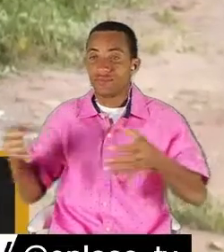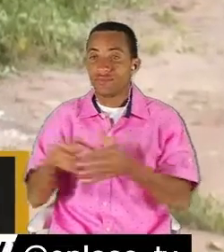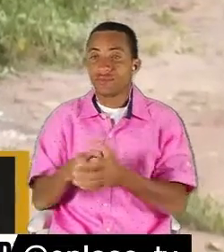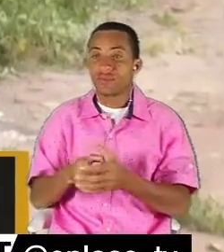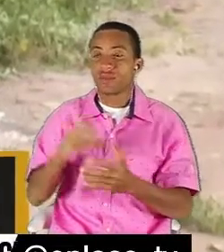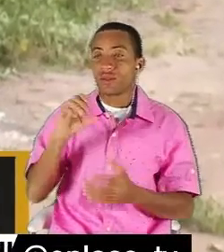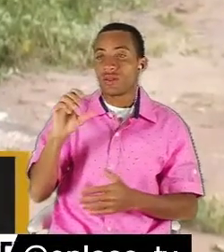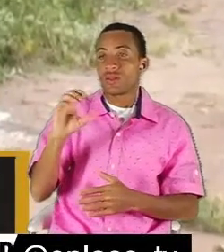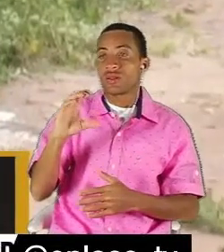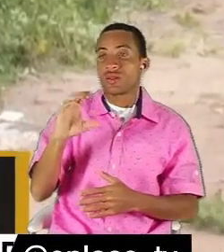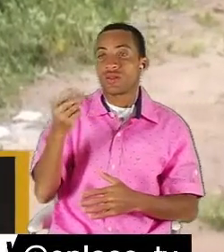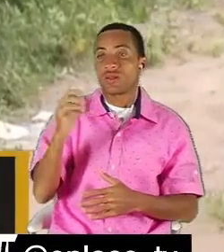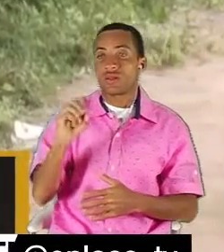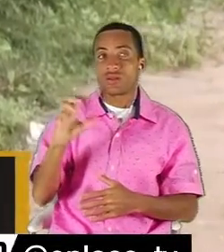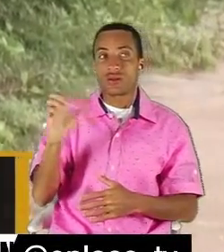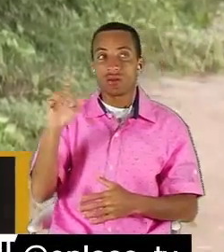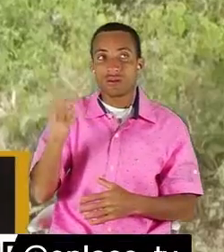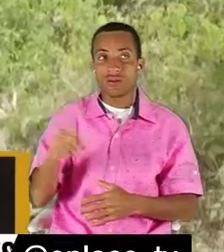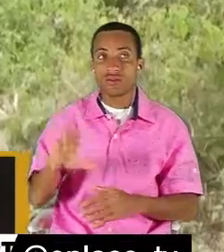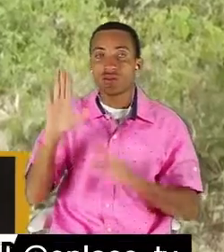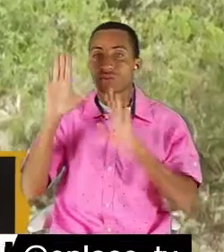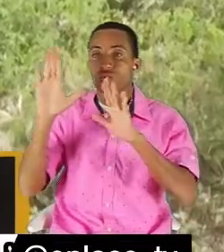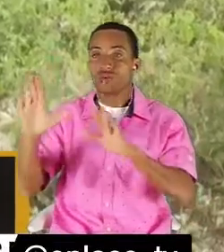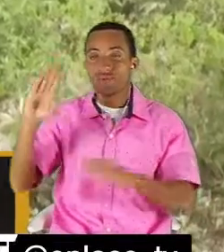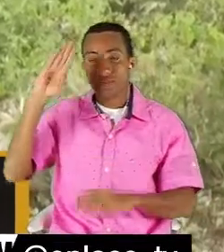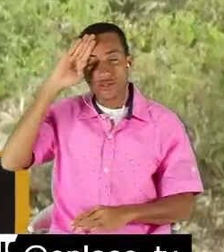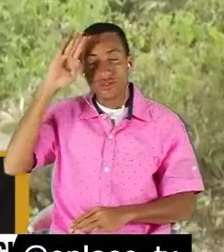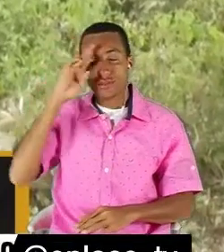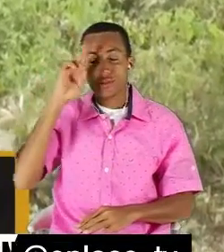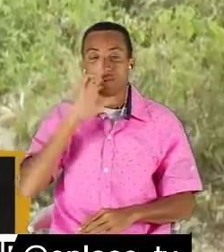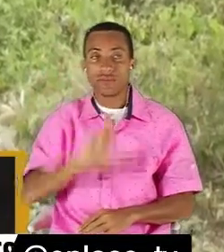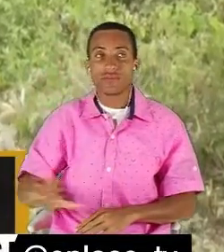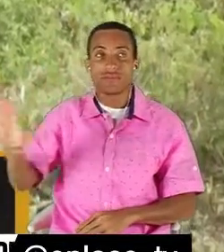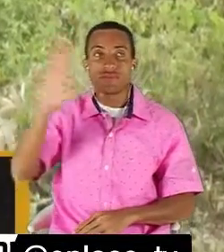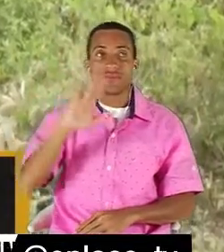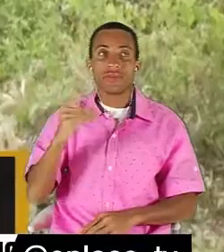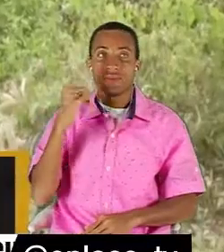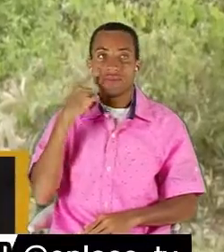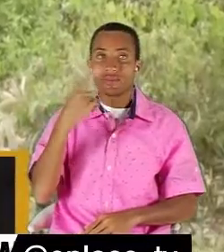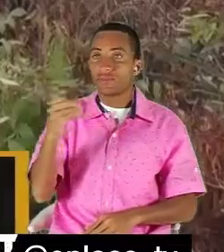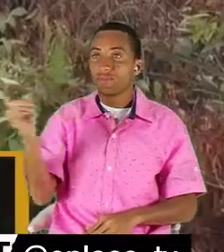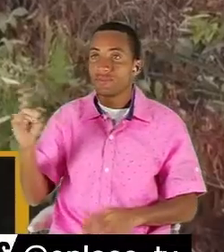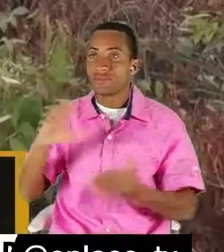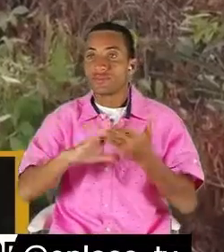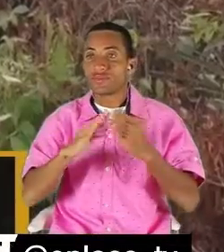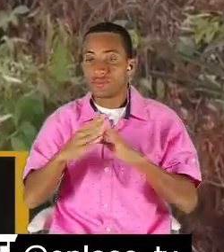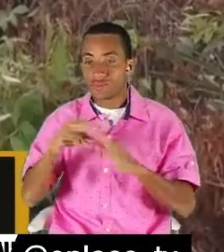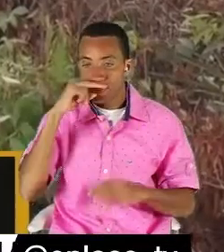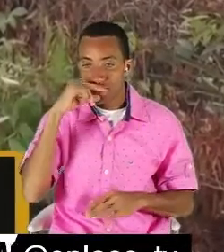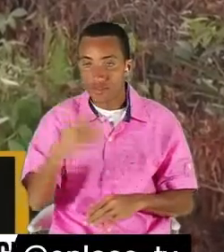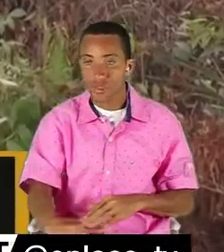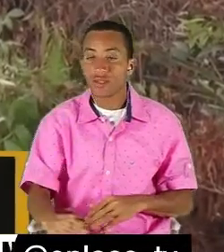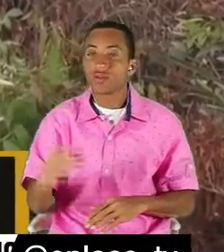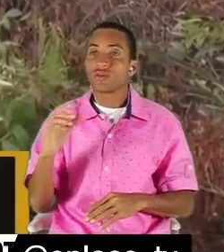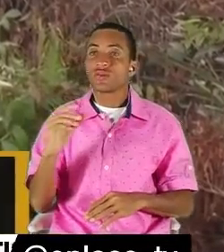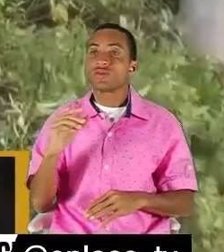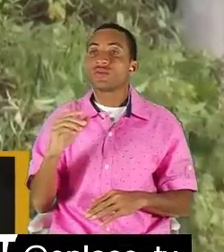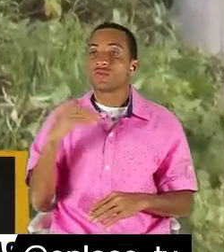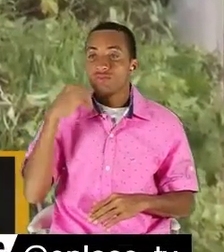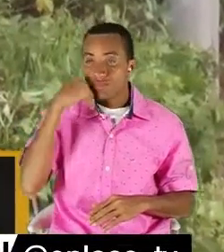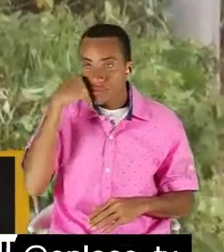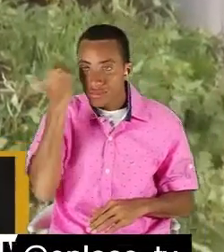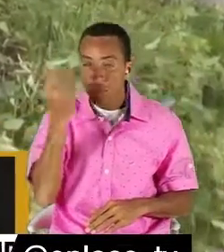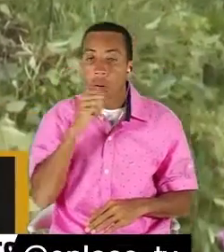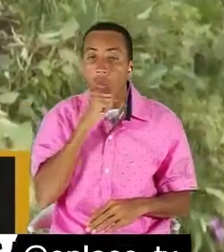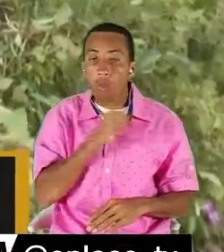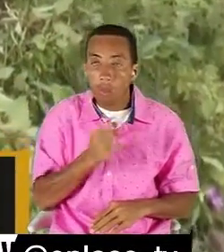GOES de la Policía Nacional. Y hoy, pues, como están viendo, entre todos, entre comunidad, niños, adultos, ancianos, estamos haciendo es